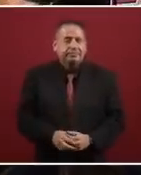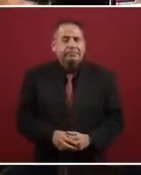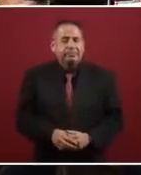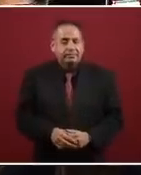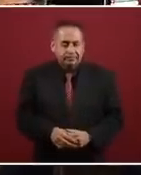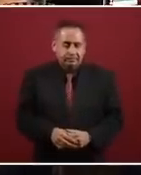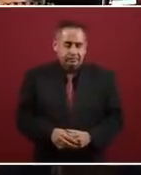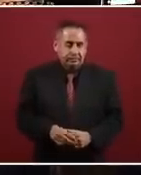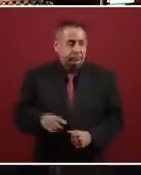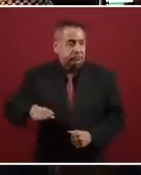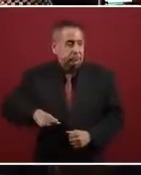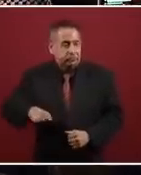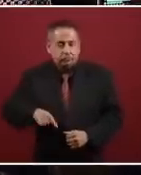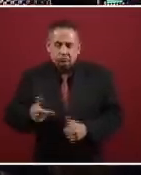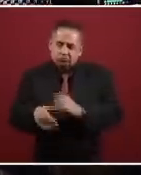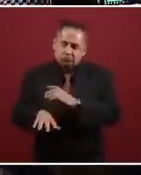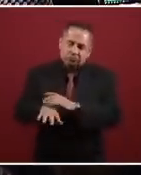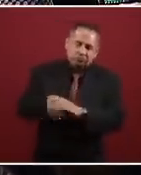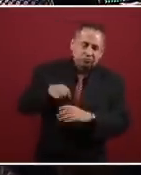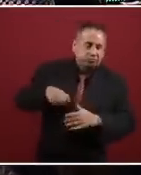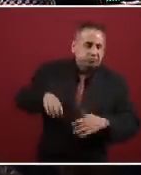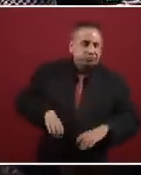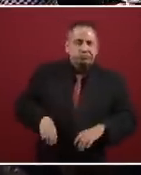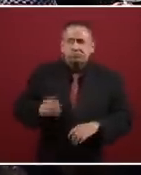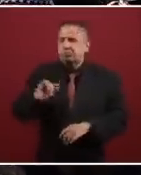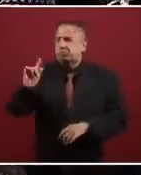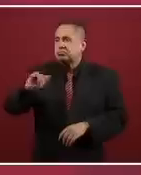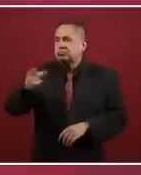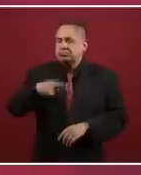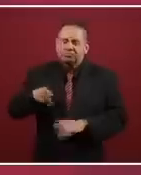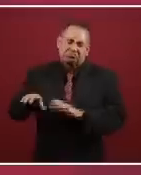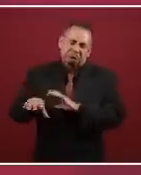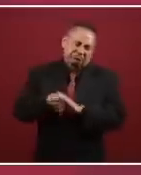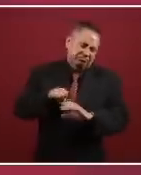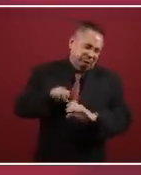al gobierno, a los servidores públicos,